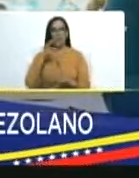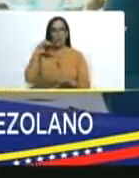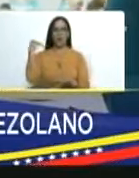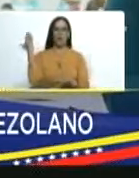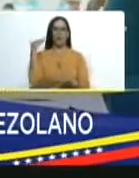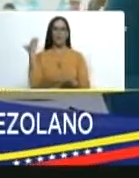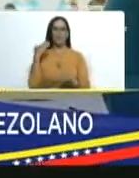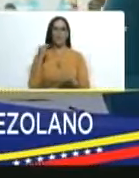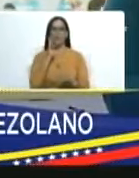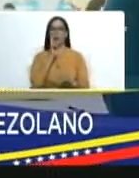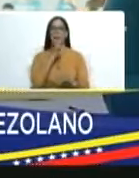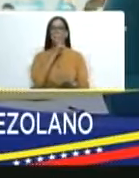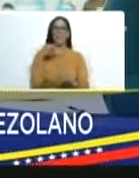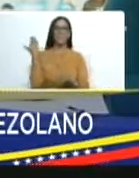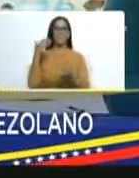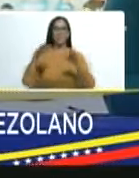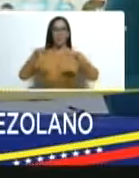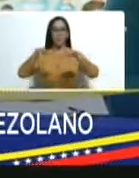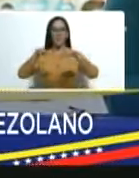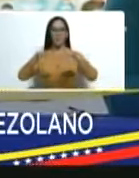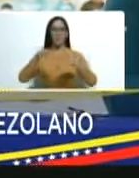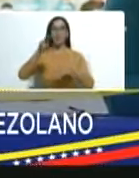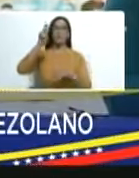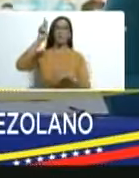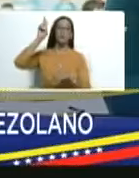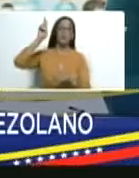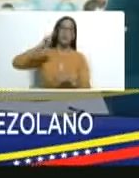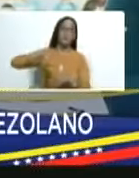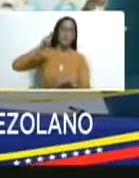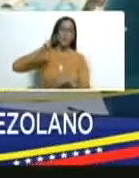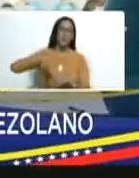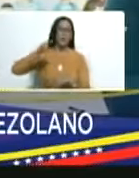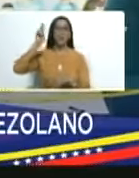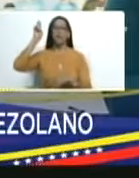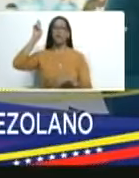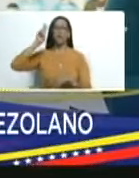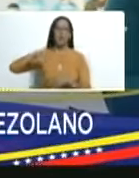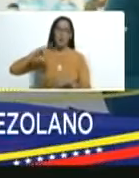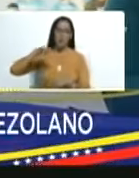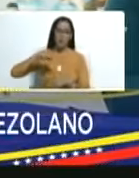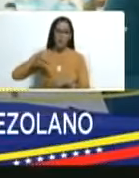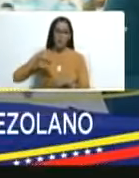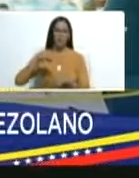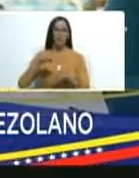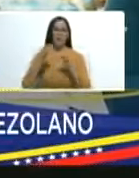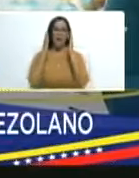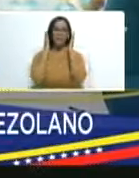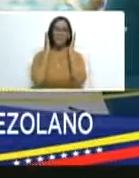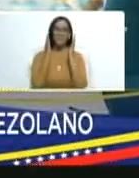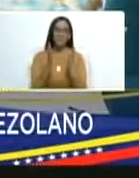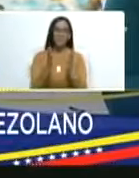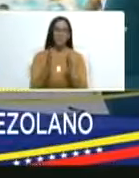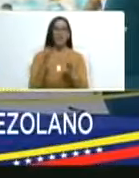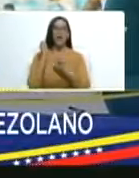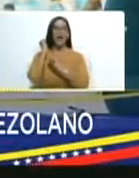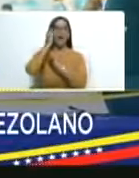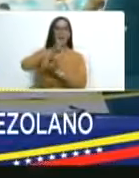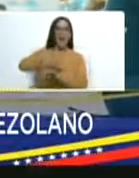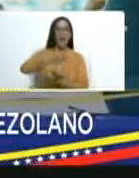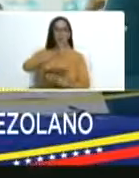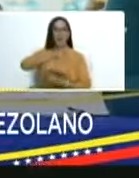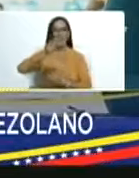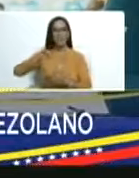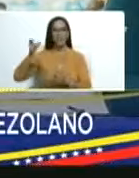los apellidos y de los títeres, jamás, jamás tomaron en cuenta a los pescadores, a